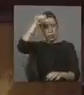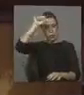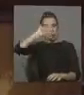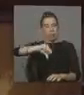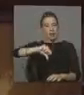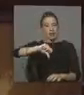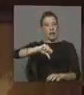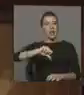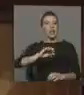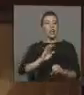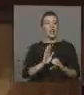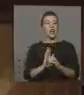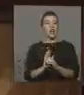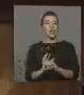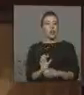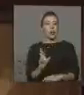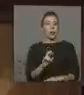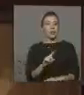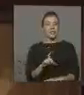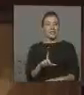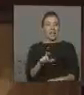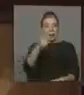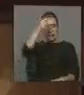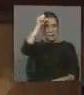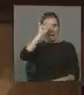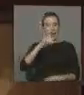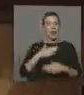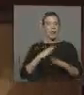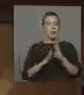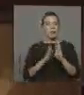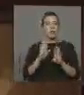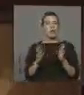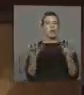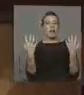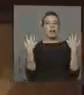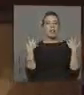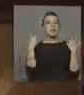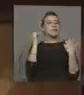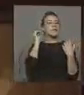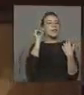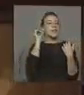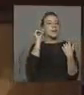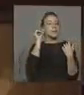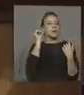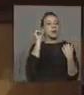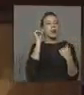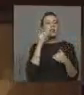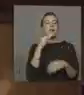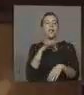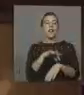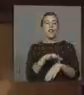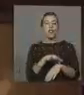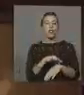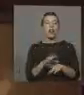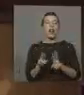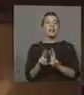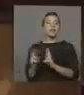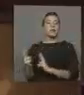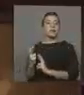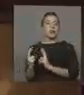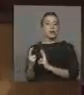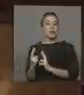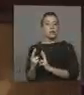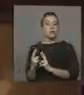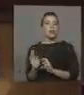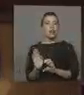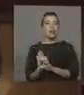y en el Código Procesal Penal buscan resguardar la responsabilidad de las mujeres y de los médicos, estableciendo un vínculo con